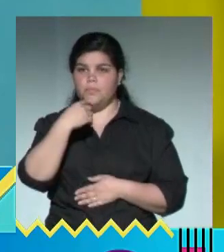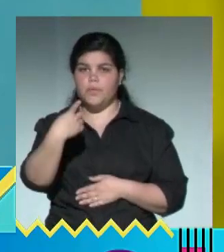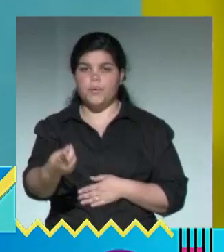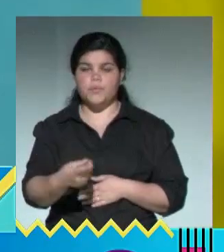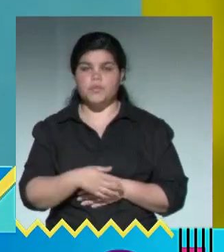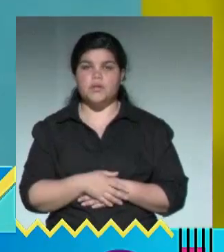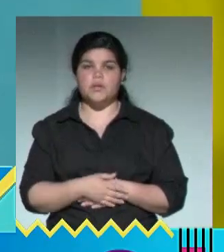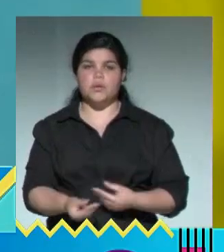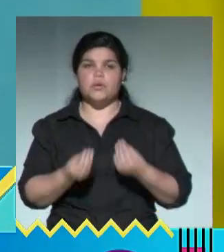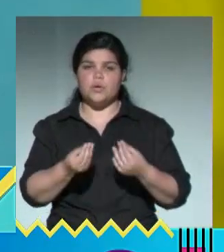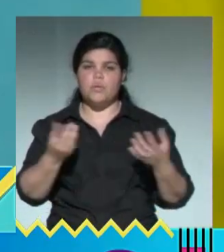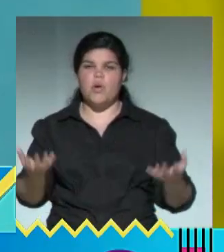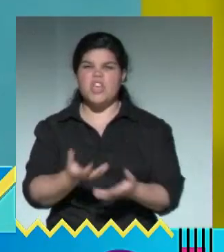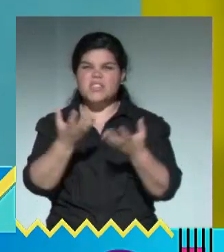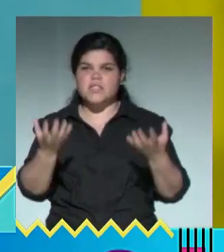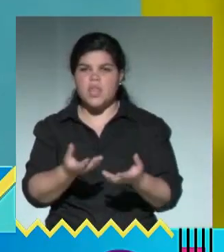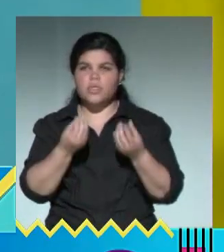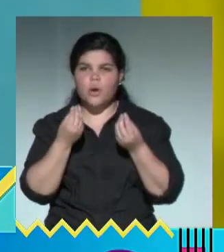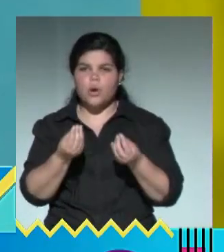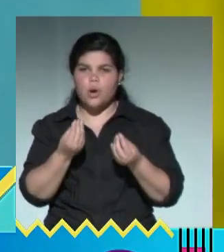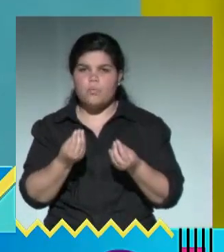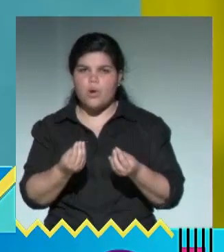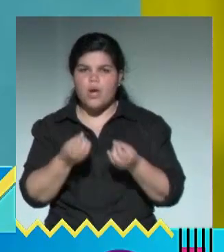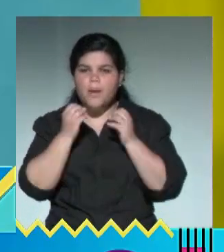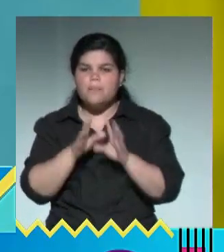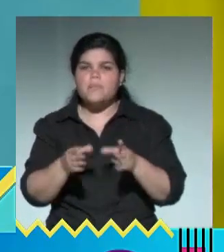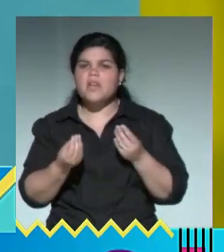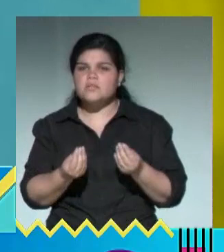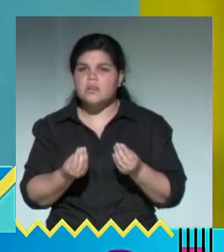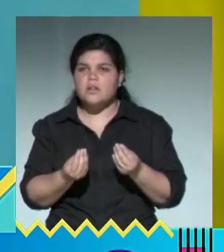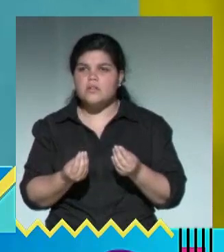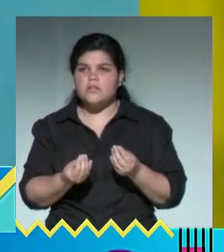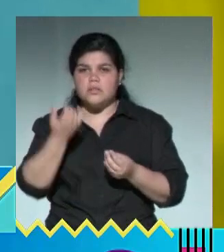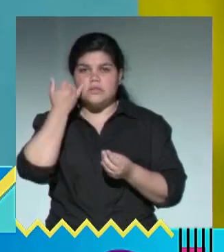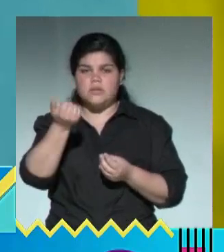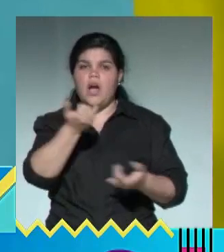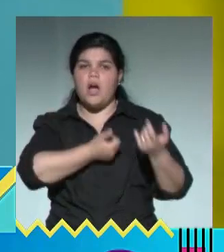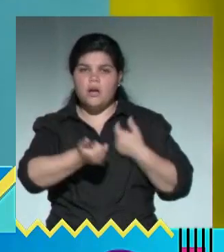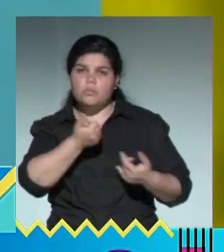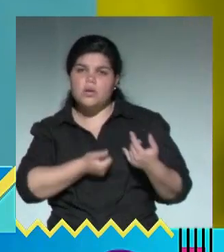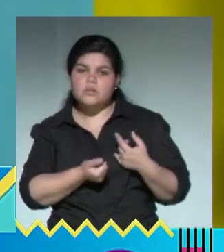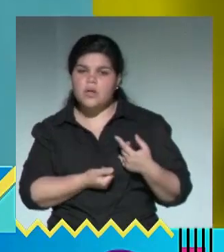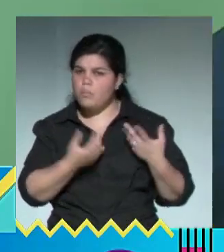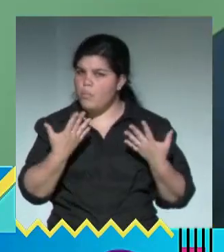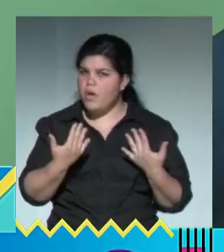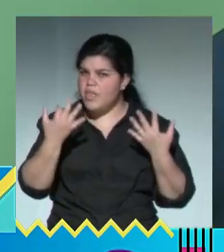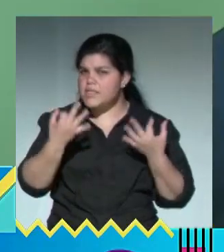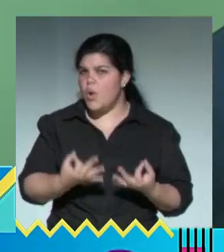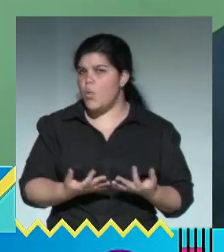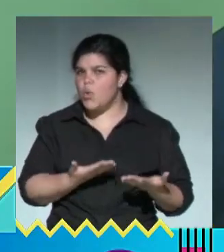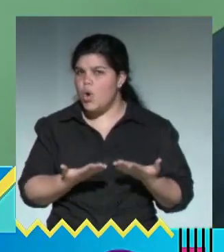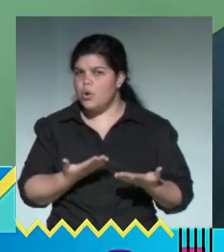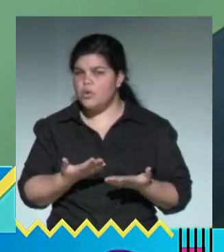¿no?, de estos incendios. ¿Cuáles son esas especulaciones que se hacen? Si una lo habrás dicho, pero bueno, si se puede ya tener una precisión ahí. Bueno, la